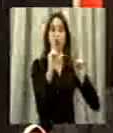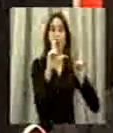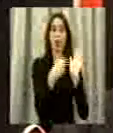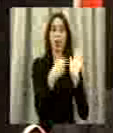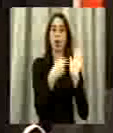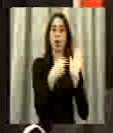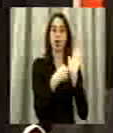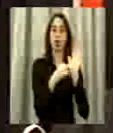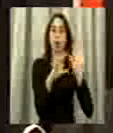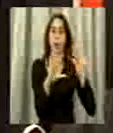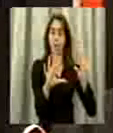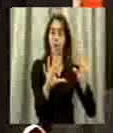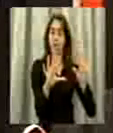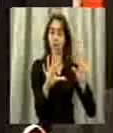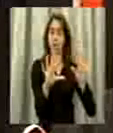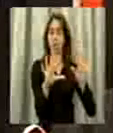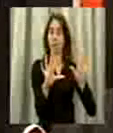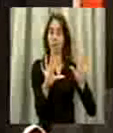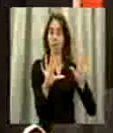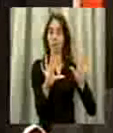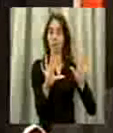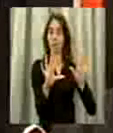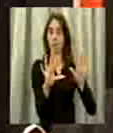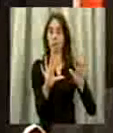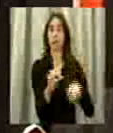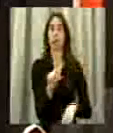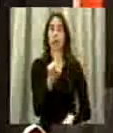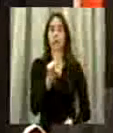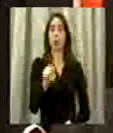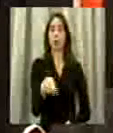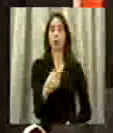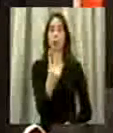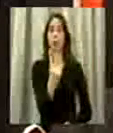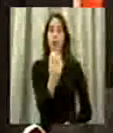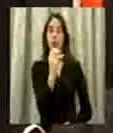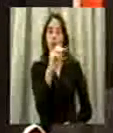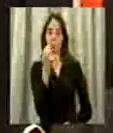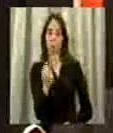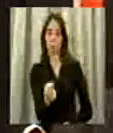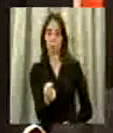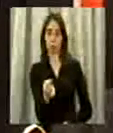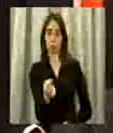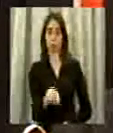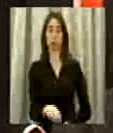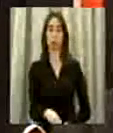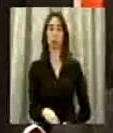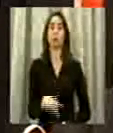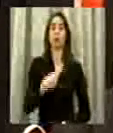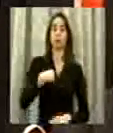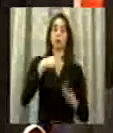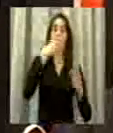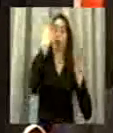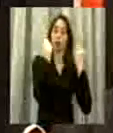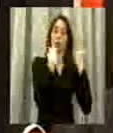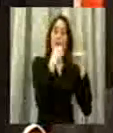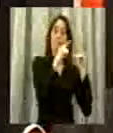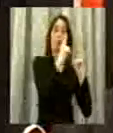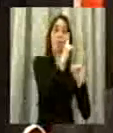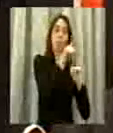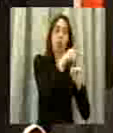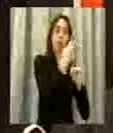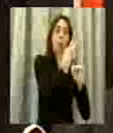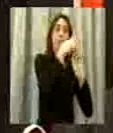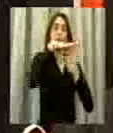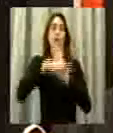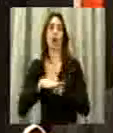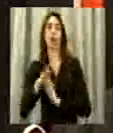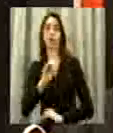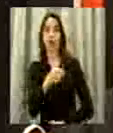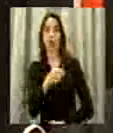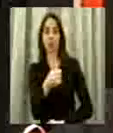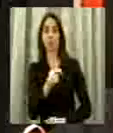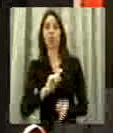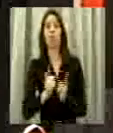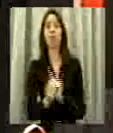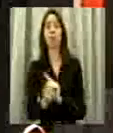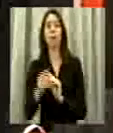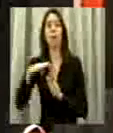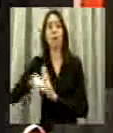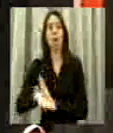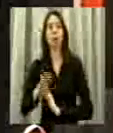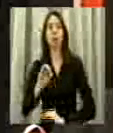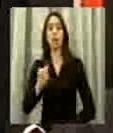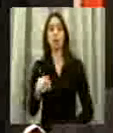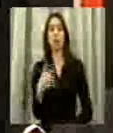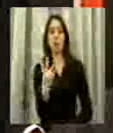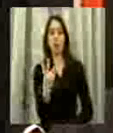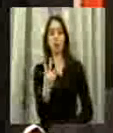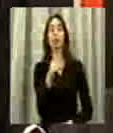año 2010, estuvo en 1,2%, nosotros la bajamos de 1,2 a 0,6 y hoy día a 0,4. Este es un impuesto